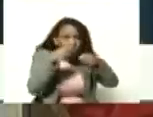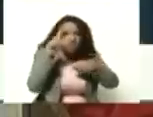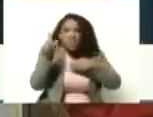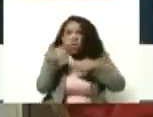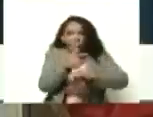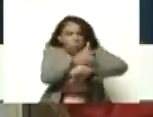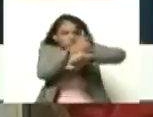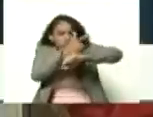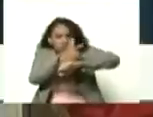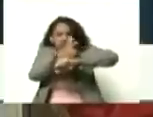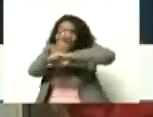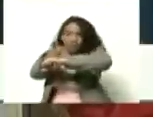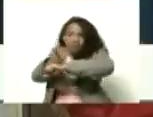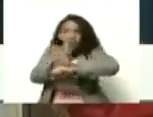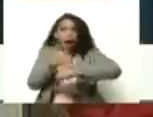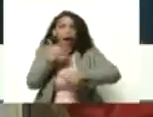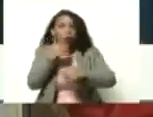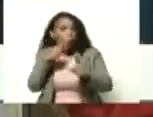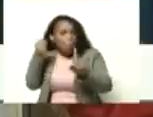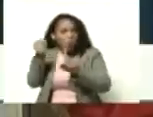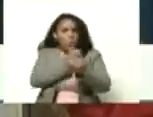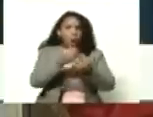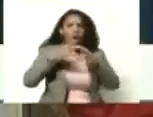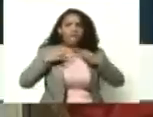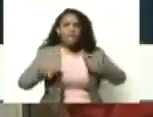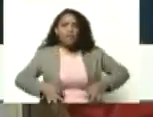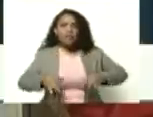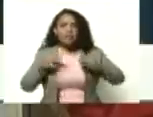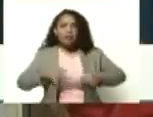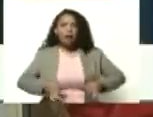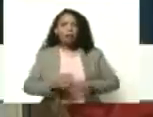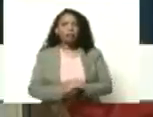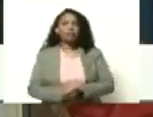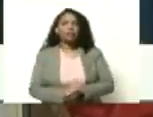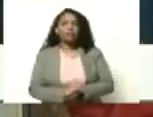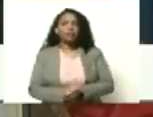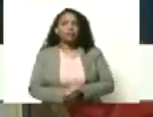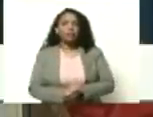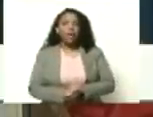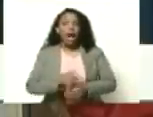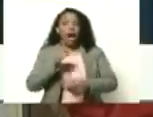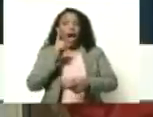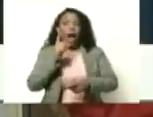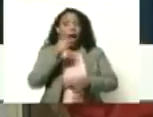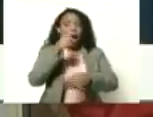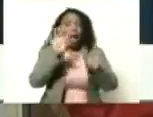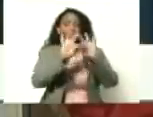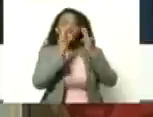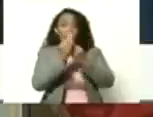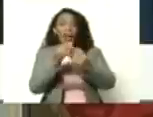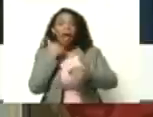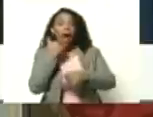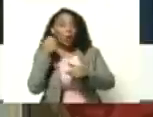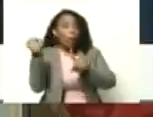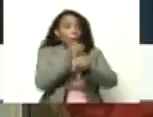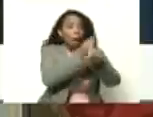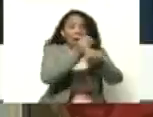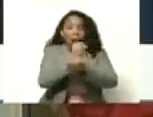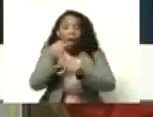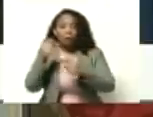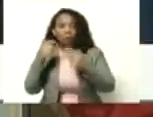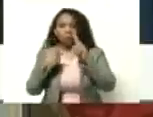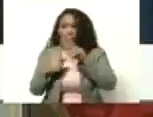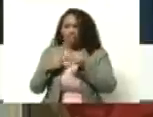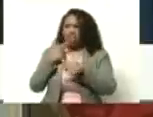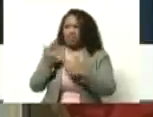largas agresiones físicas a los miembros del núcleo familiar nosotros